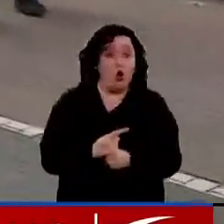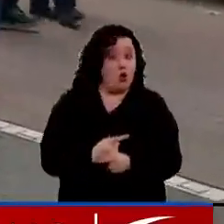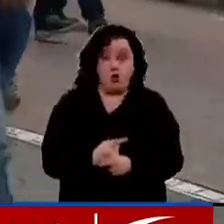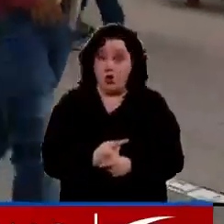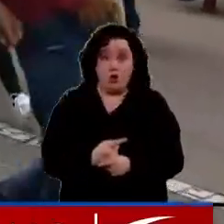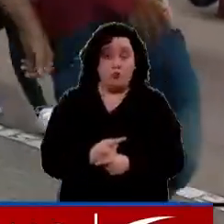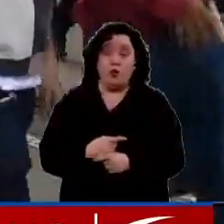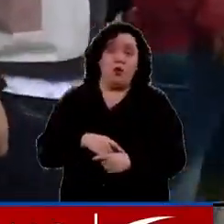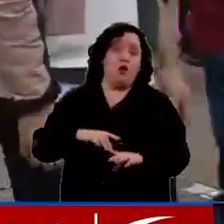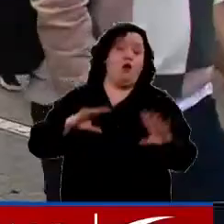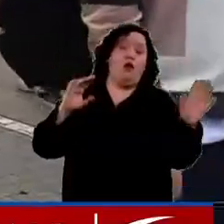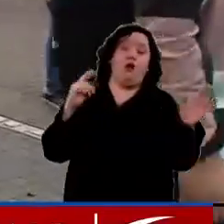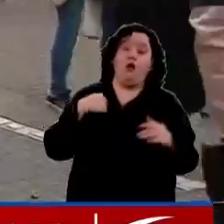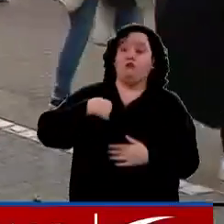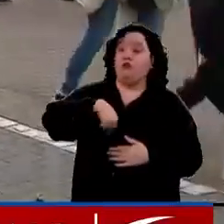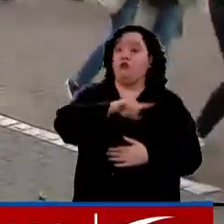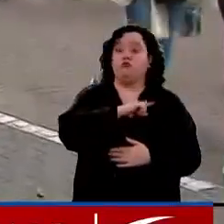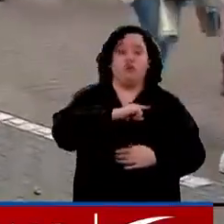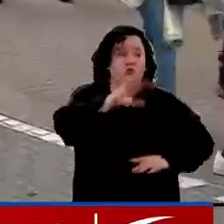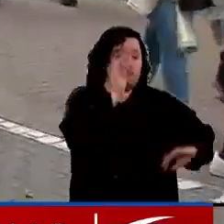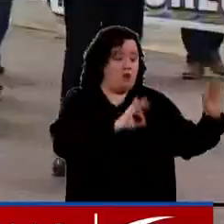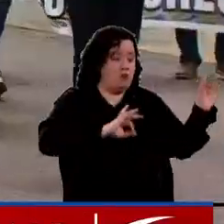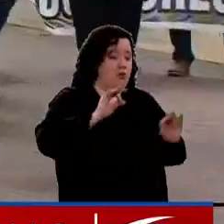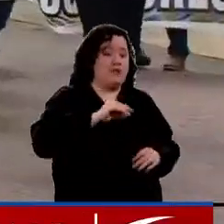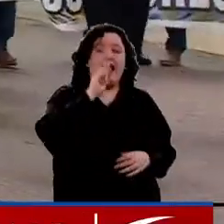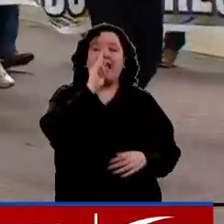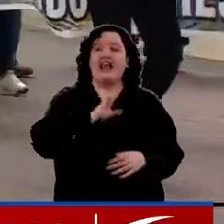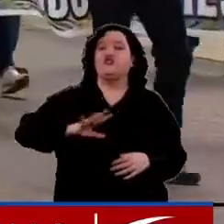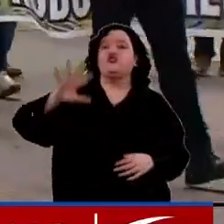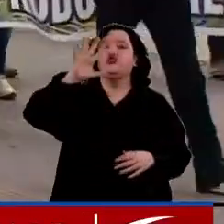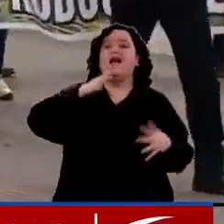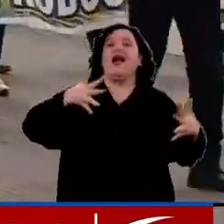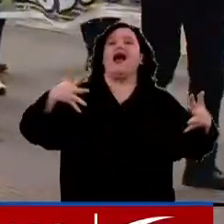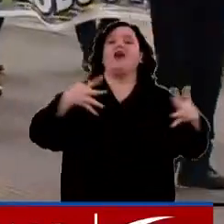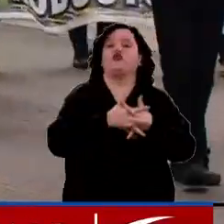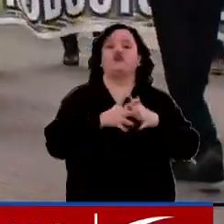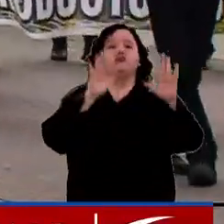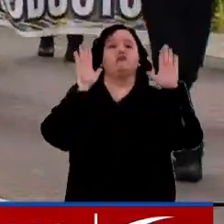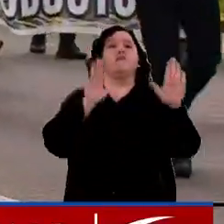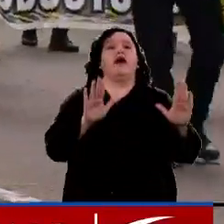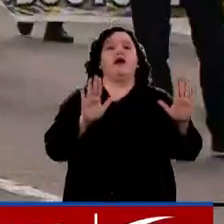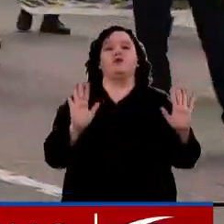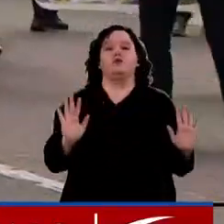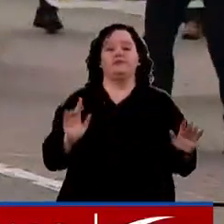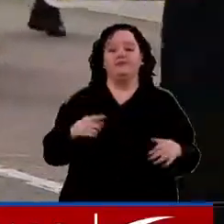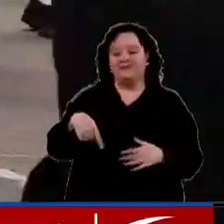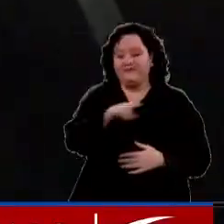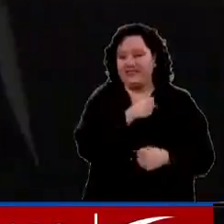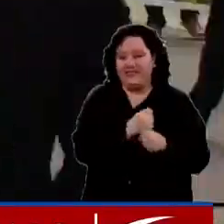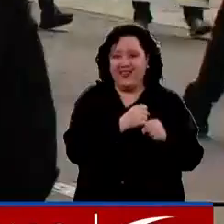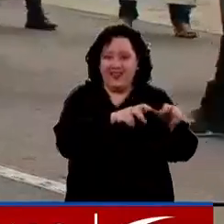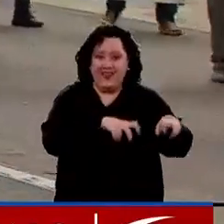que recibimos es que nos vamos a organizar un paro nacional arrocero. Según los arroceros, también tienen